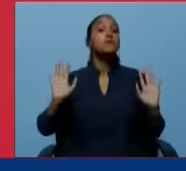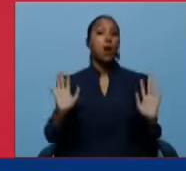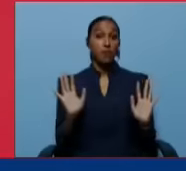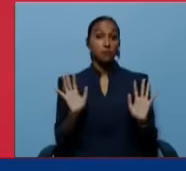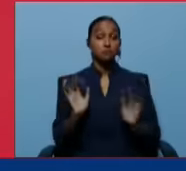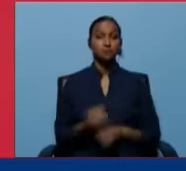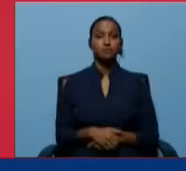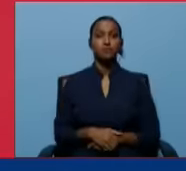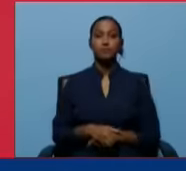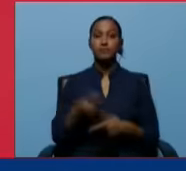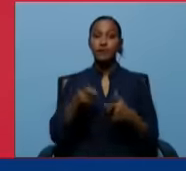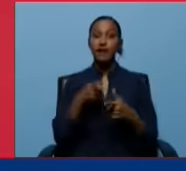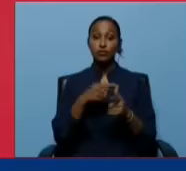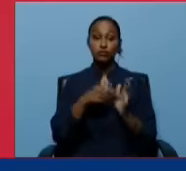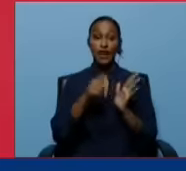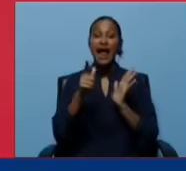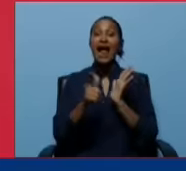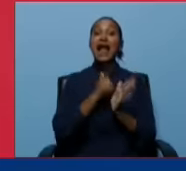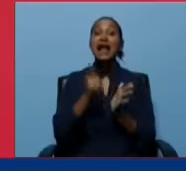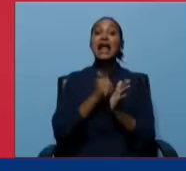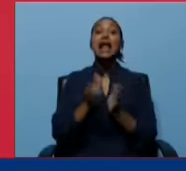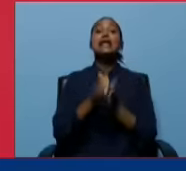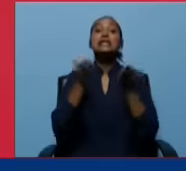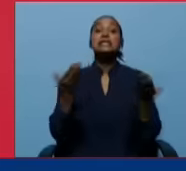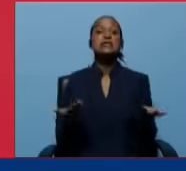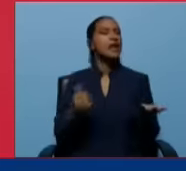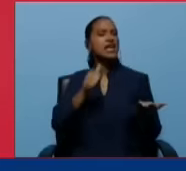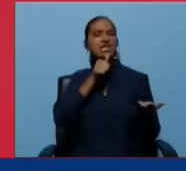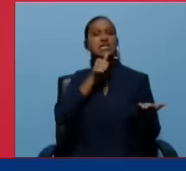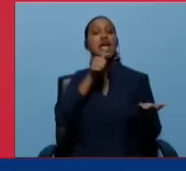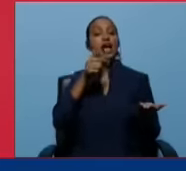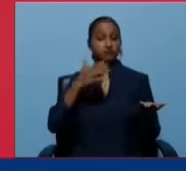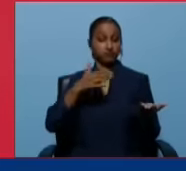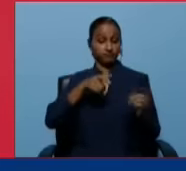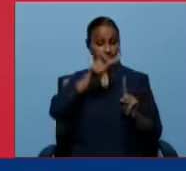libro reconoce que ella dirigió el golpe de Estado